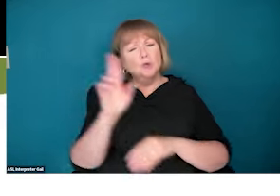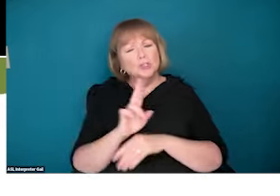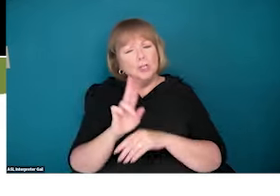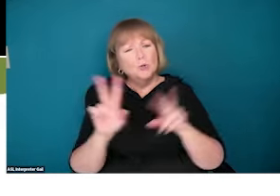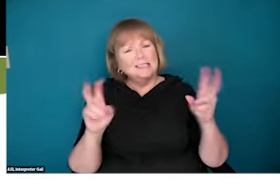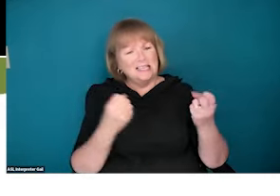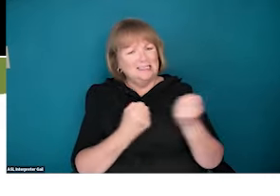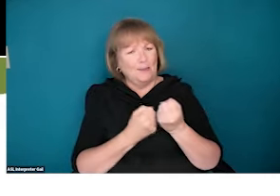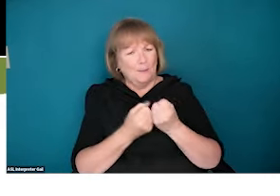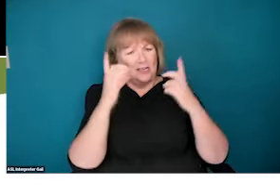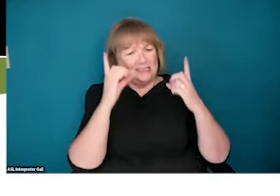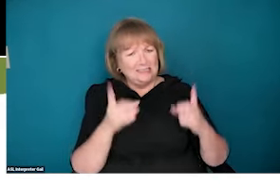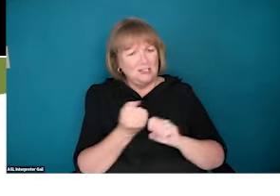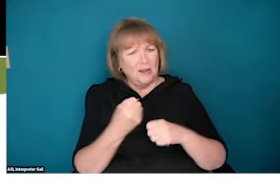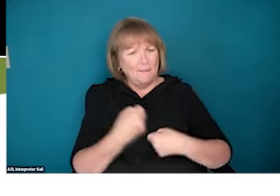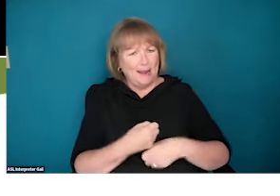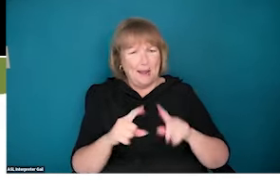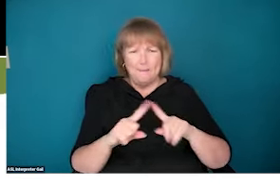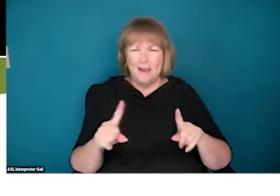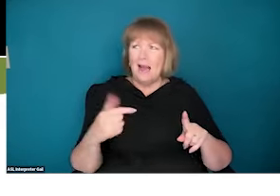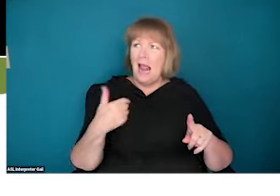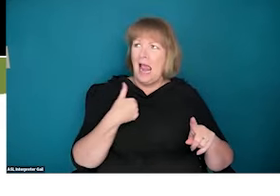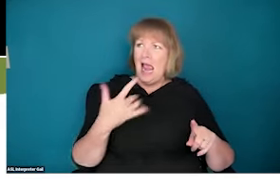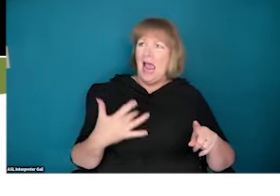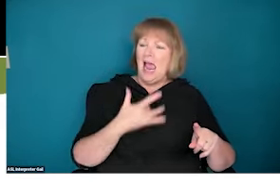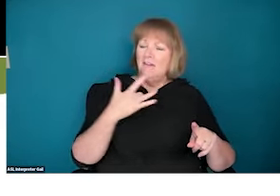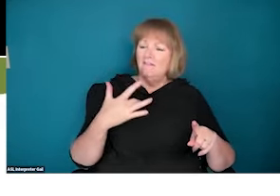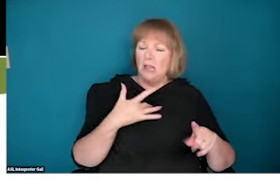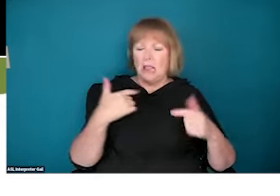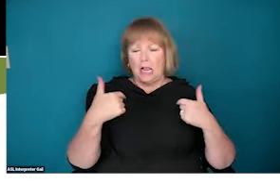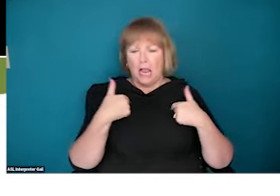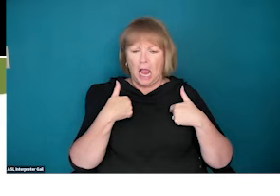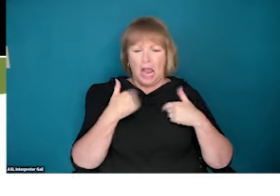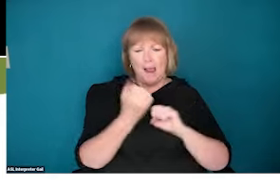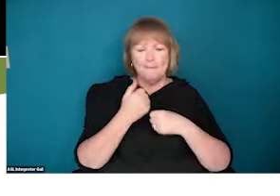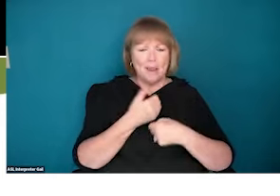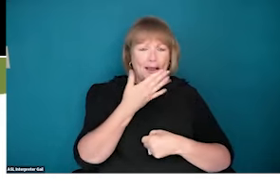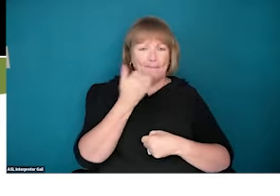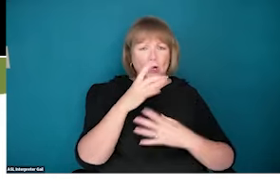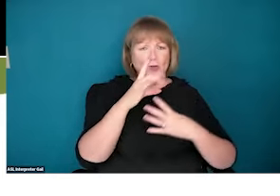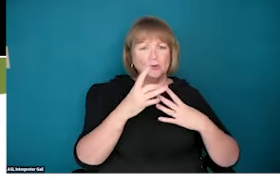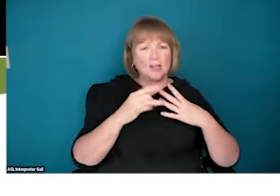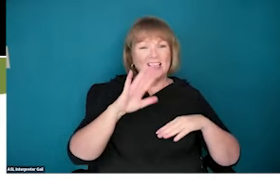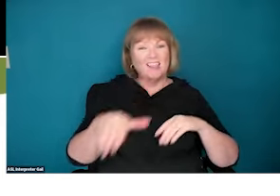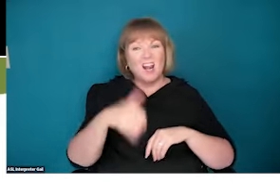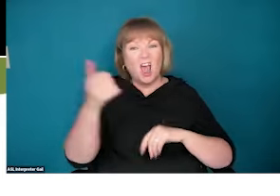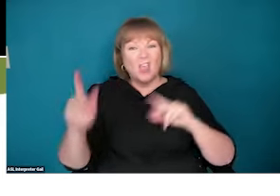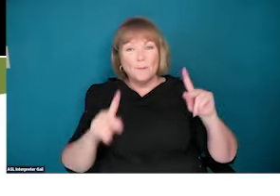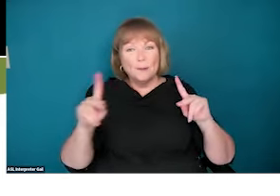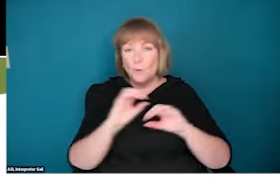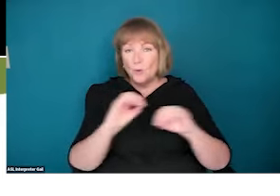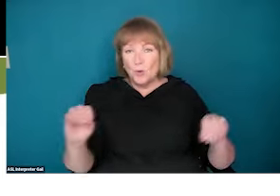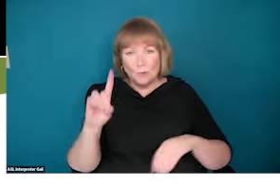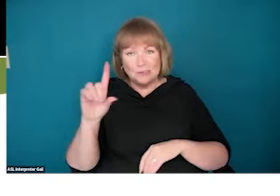decisiones malas, ella siempre me está apoyando en todo, pero yo siento que a medida que el